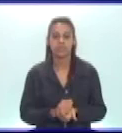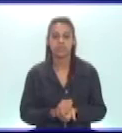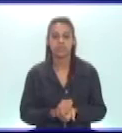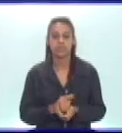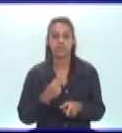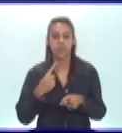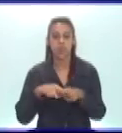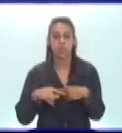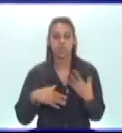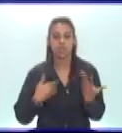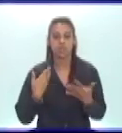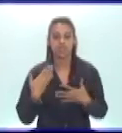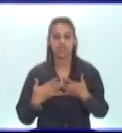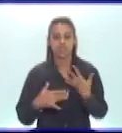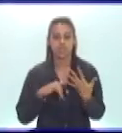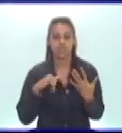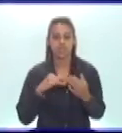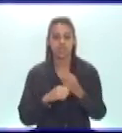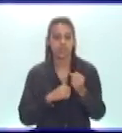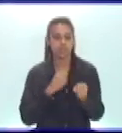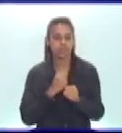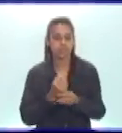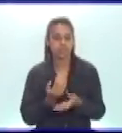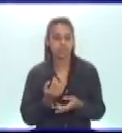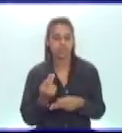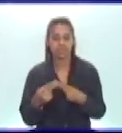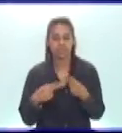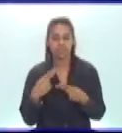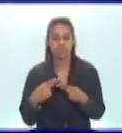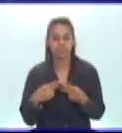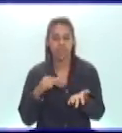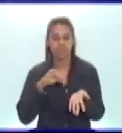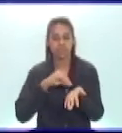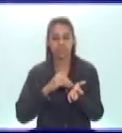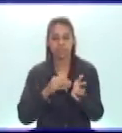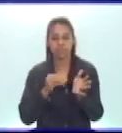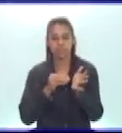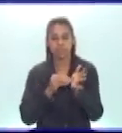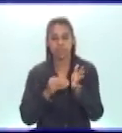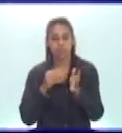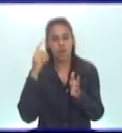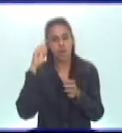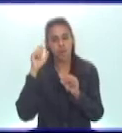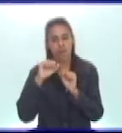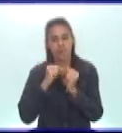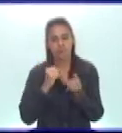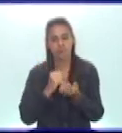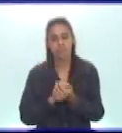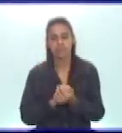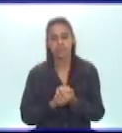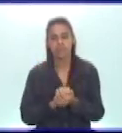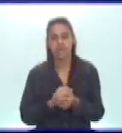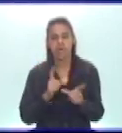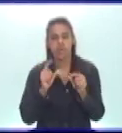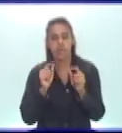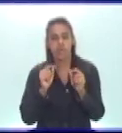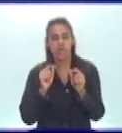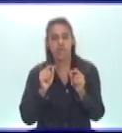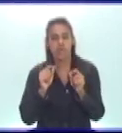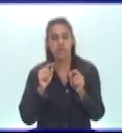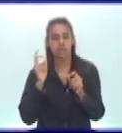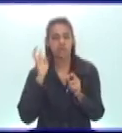Otras actividades que también se pudieran realizar sería armar rompecabezas, juegos musicales como la